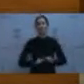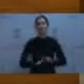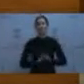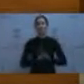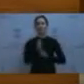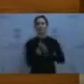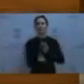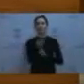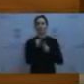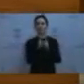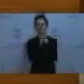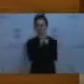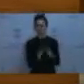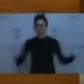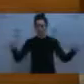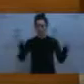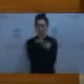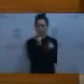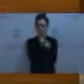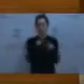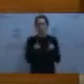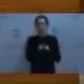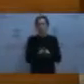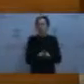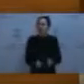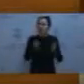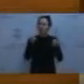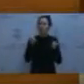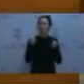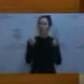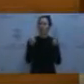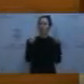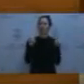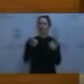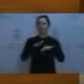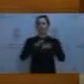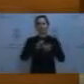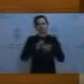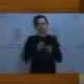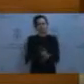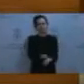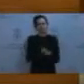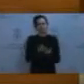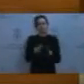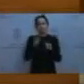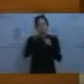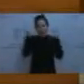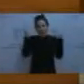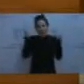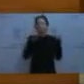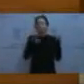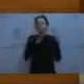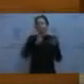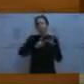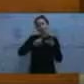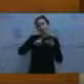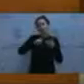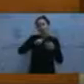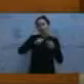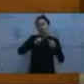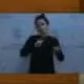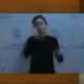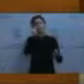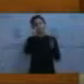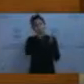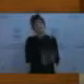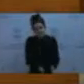la creación de empleo, robustecer y mejorar los servicios públicos, esto lo decía don Javier Fernández,